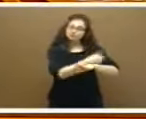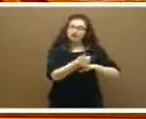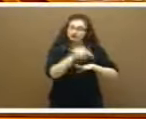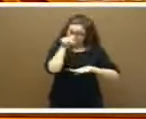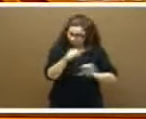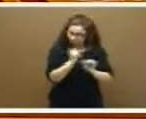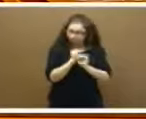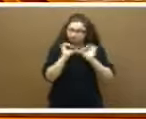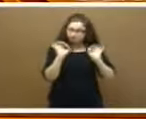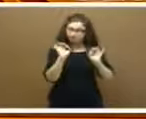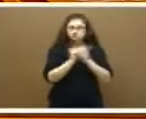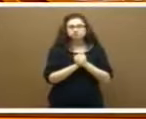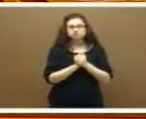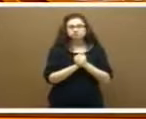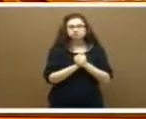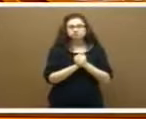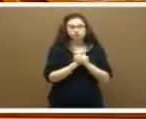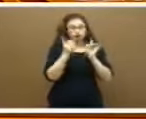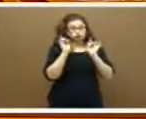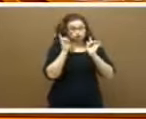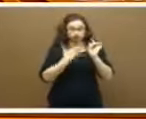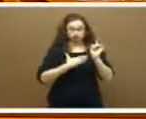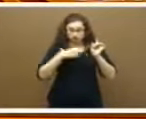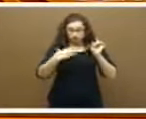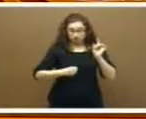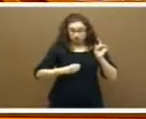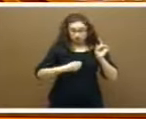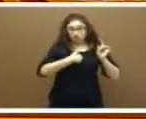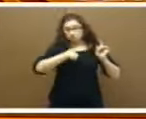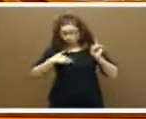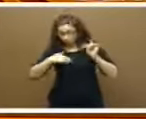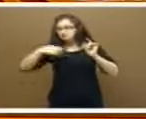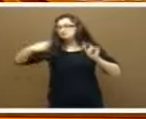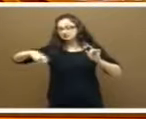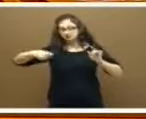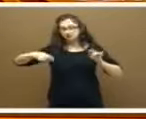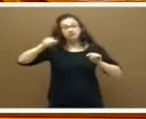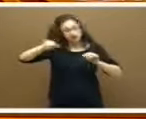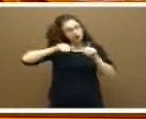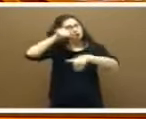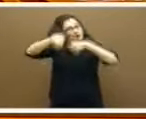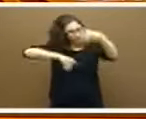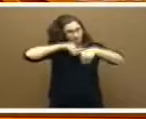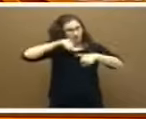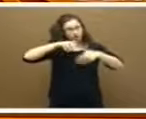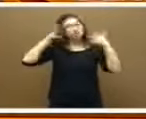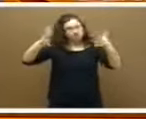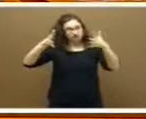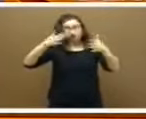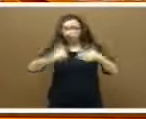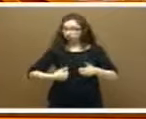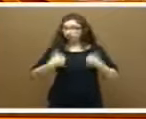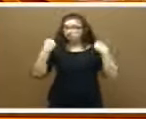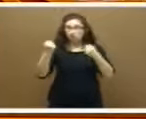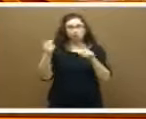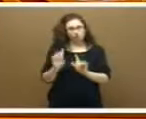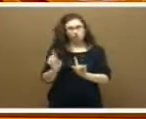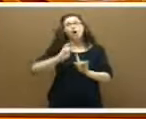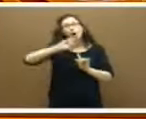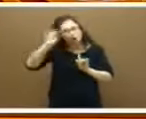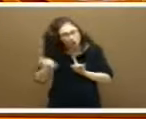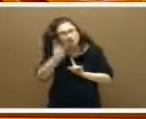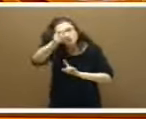en esta tarea. No solo es el alcalde, el presidente del Consejo, el que puede convocar el Consejo de Salud. Hay otras instancias que